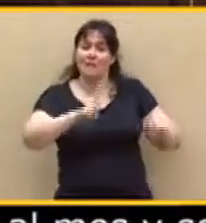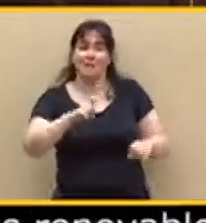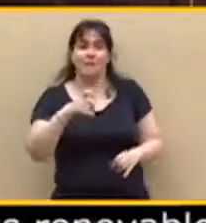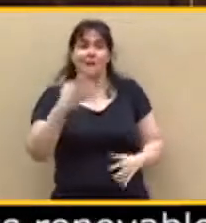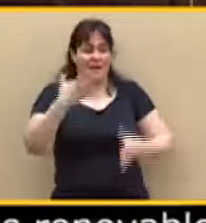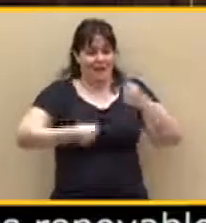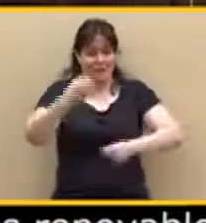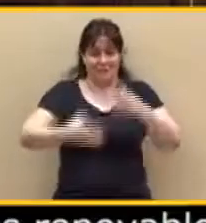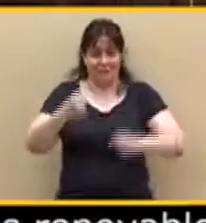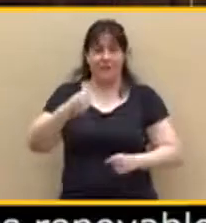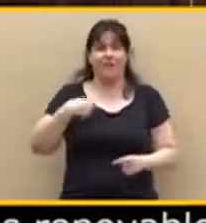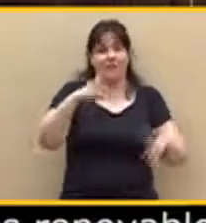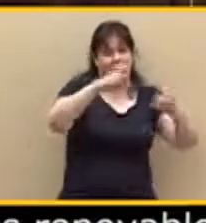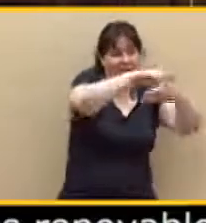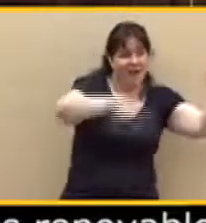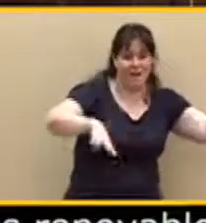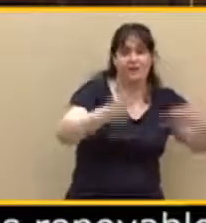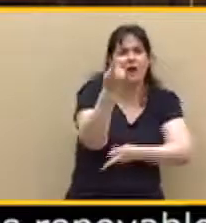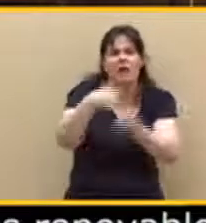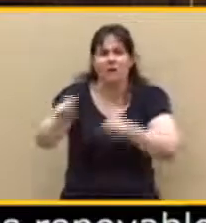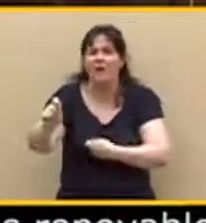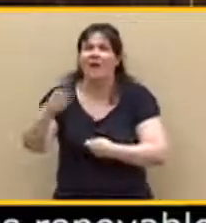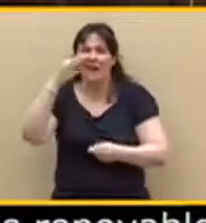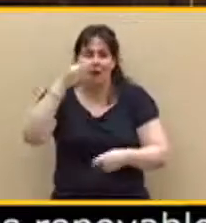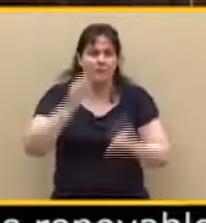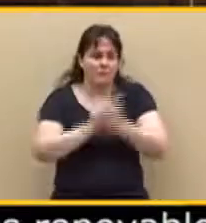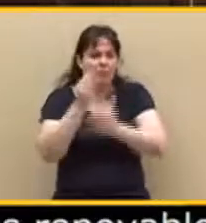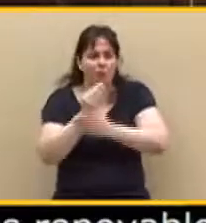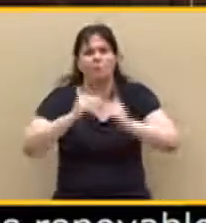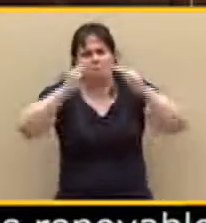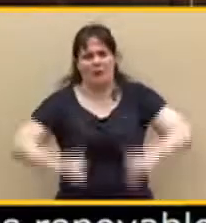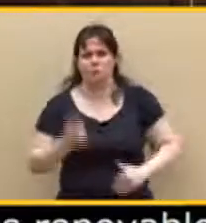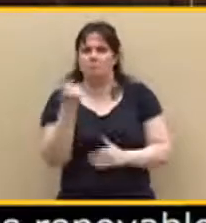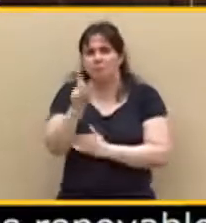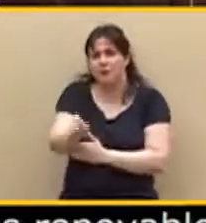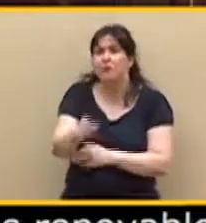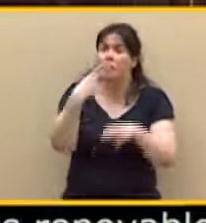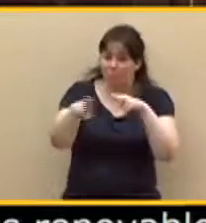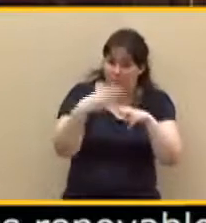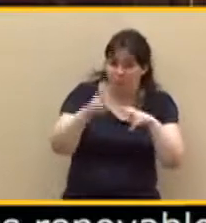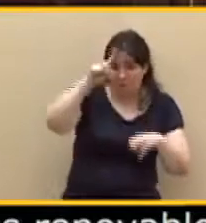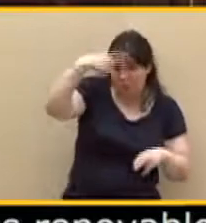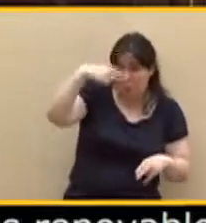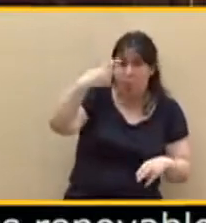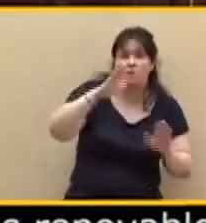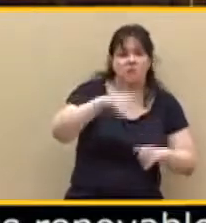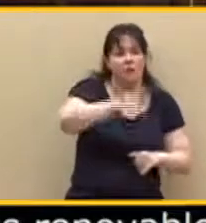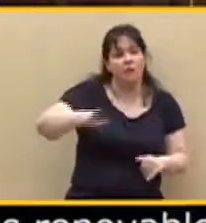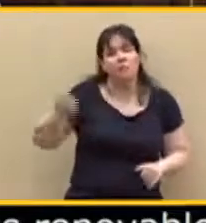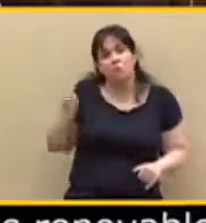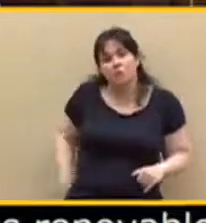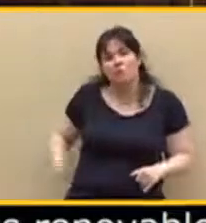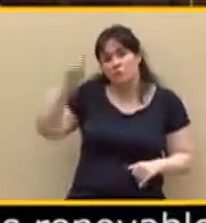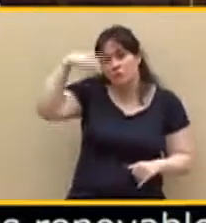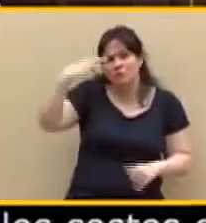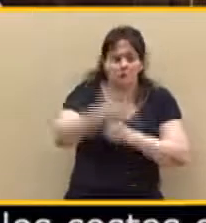los costes de producción, señorías. Sus políticas culturales no solo han colocado a los profesionales de la cultura en la mayor de las precariedades,